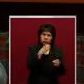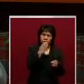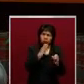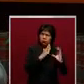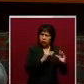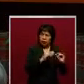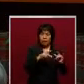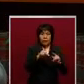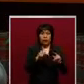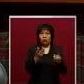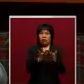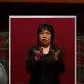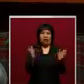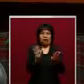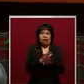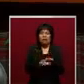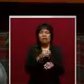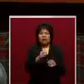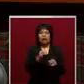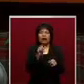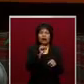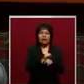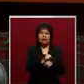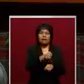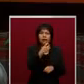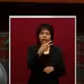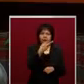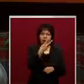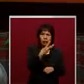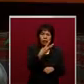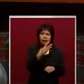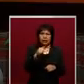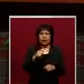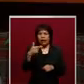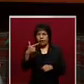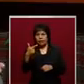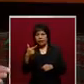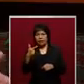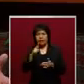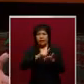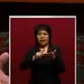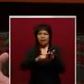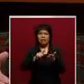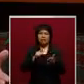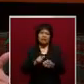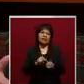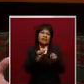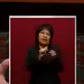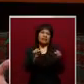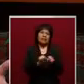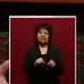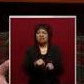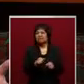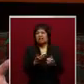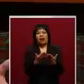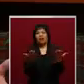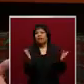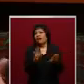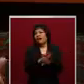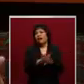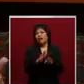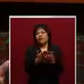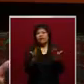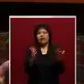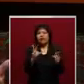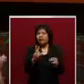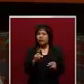que la semana del 3 al 7 estaba programada la limpieza de aulas. Ahora no haremos la limpieza porque no regresamos presencial.